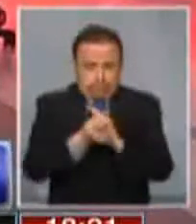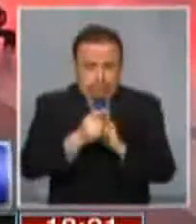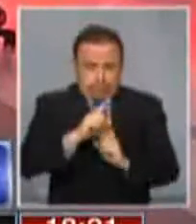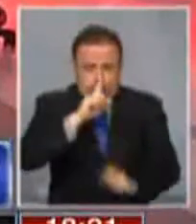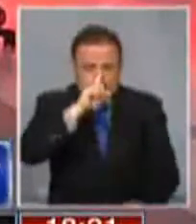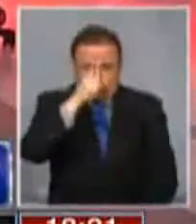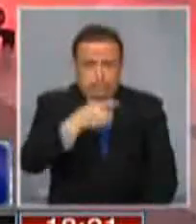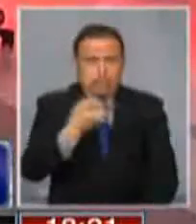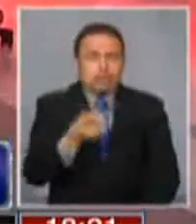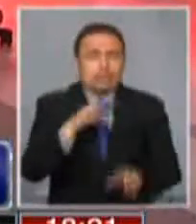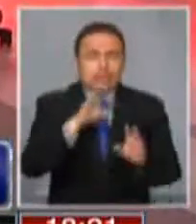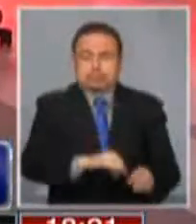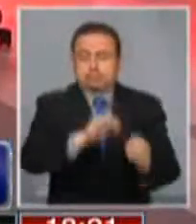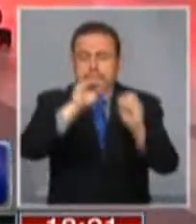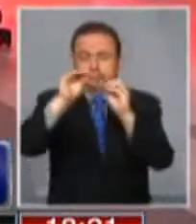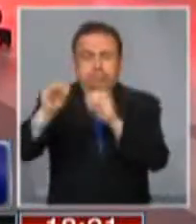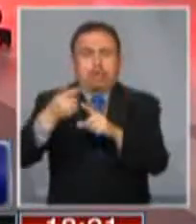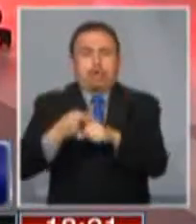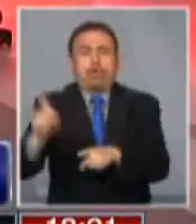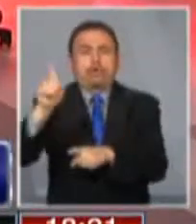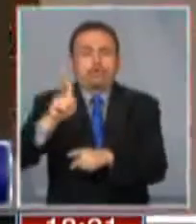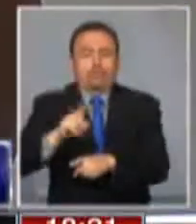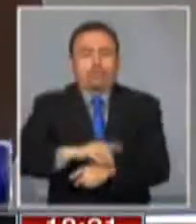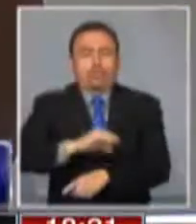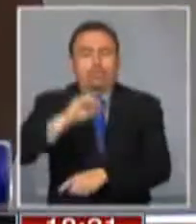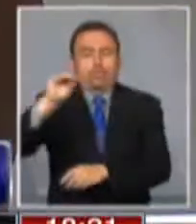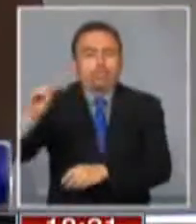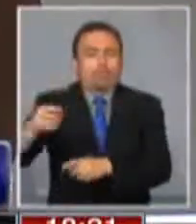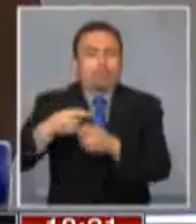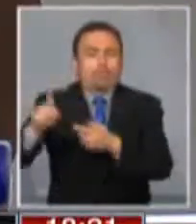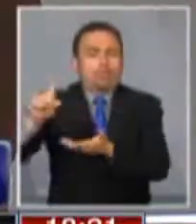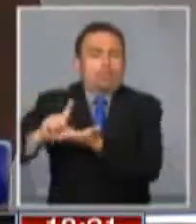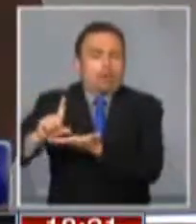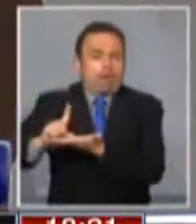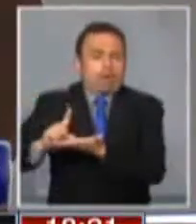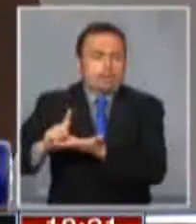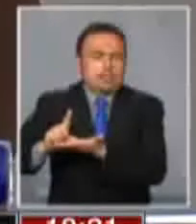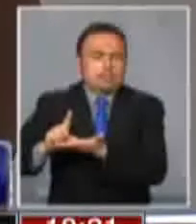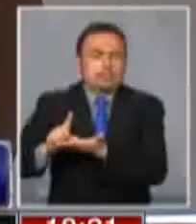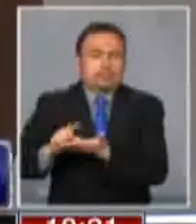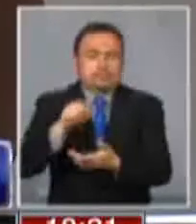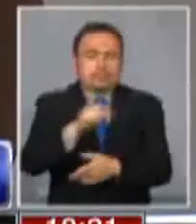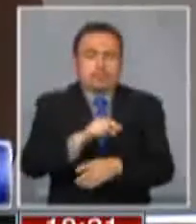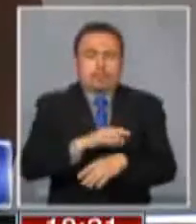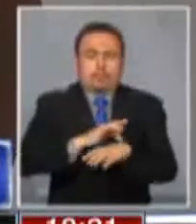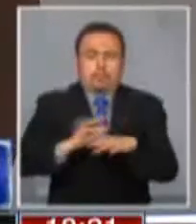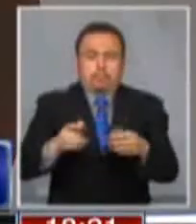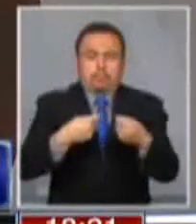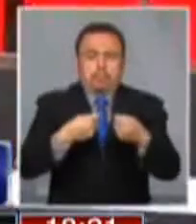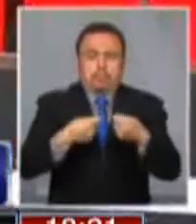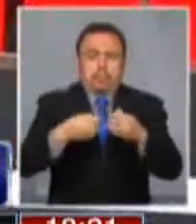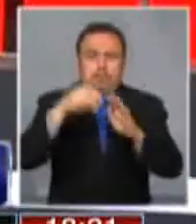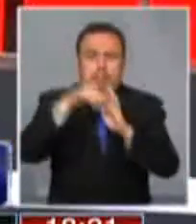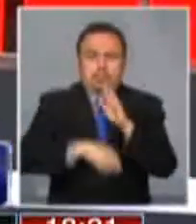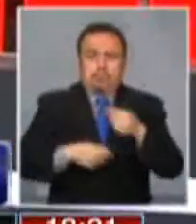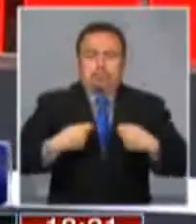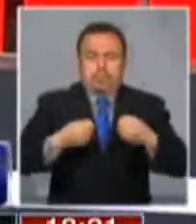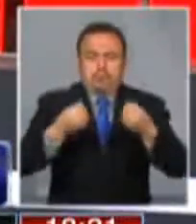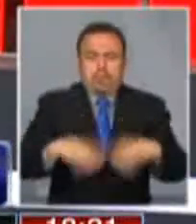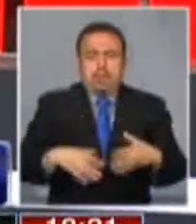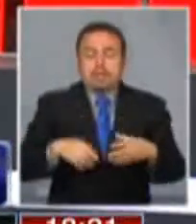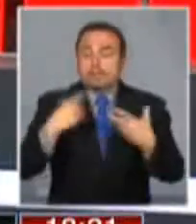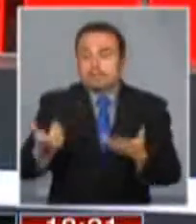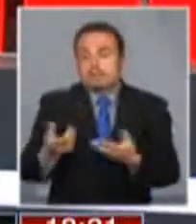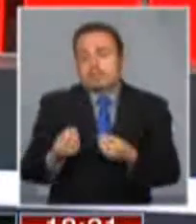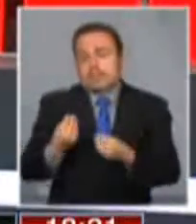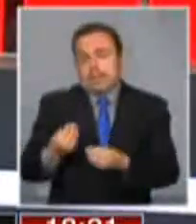Lo único que vas a lograr es generar que se traspase la demanda de un lado hacia otro. Bueno, Álvaro Jadue,